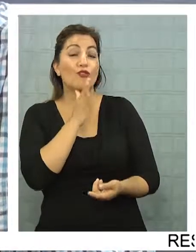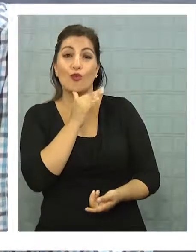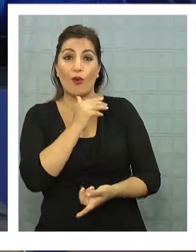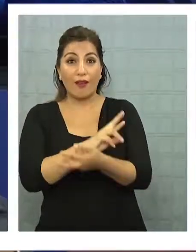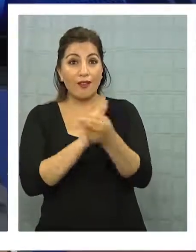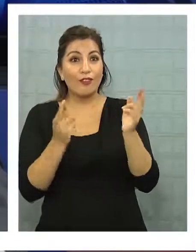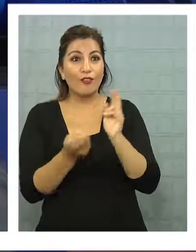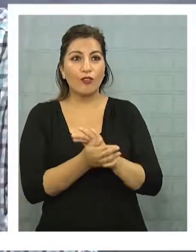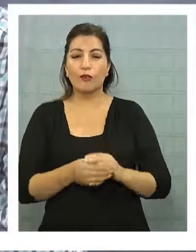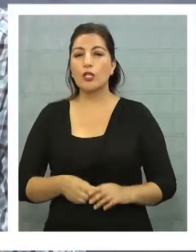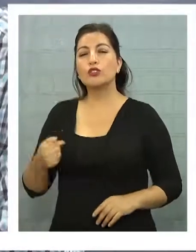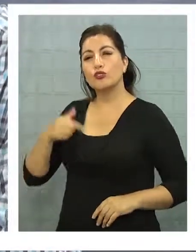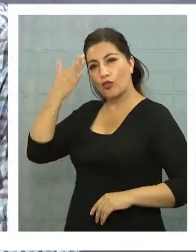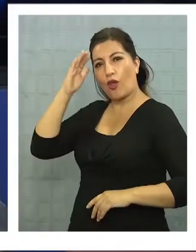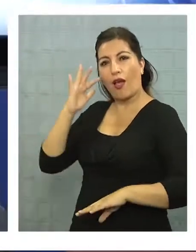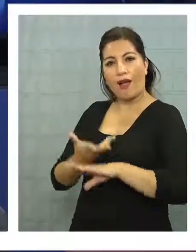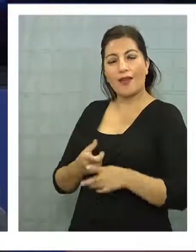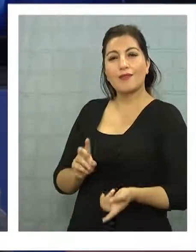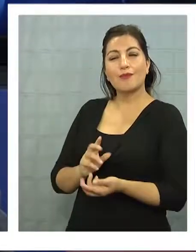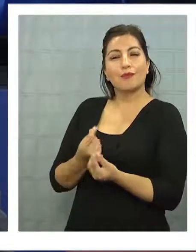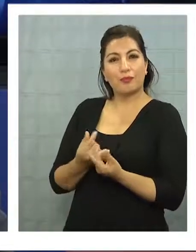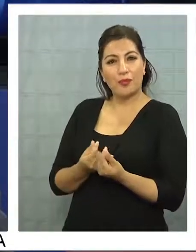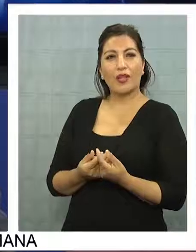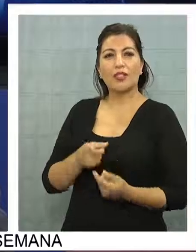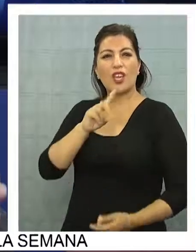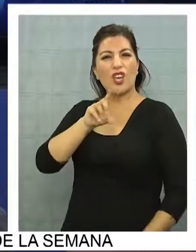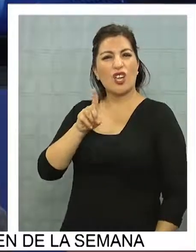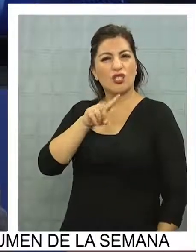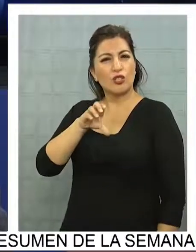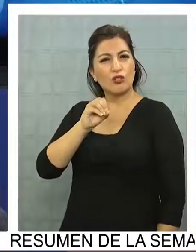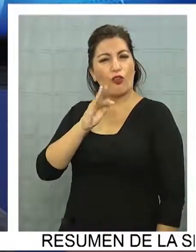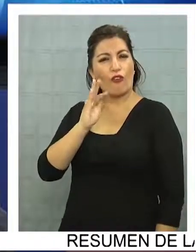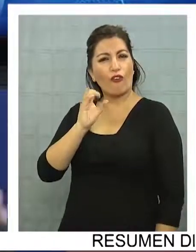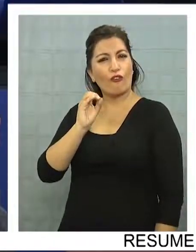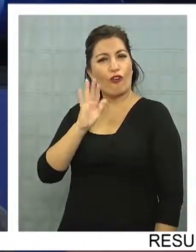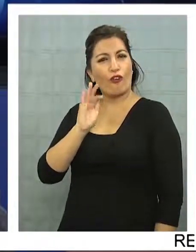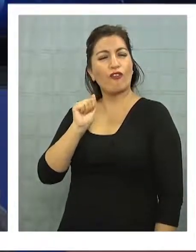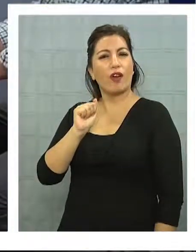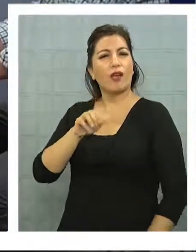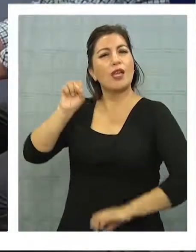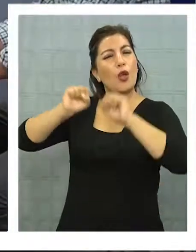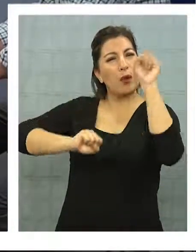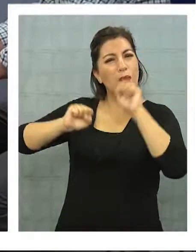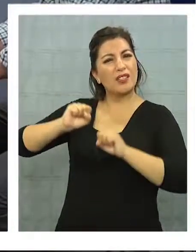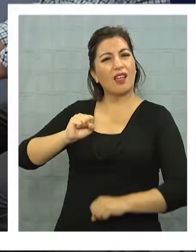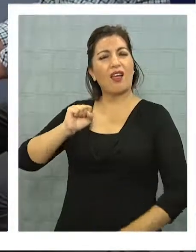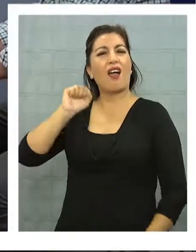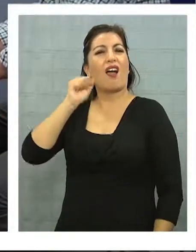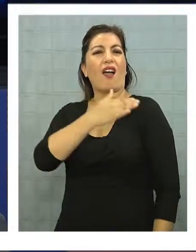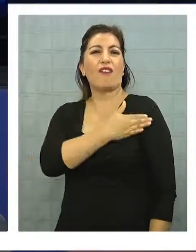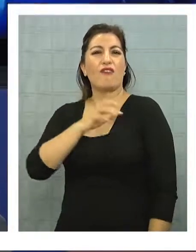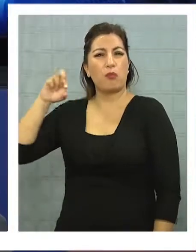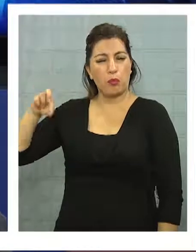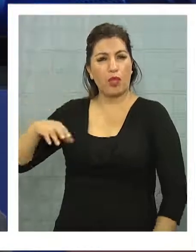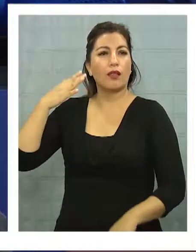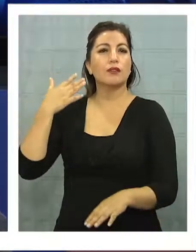tanto, ese solo hecho que fue muy desarable no constituye pruebas suficientes para cambiar ninguna de las decisiones que se tomaron.